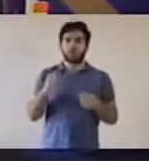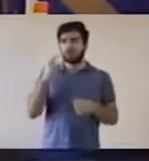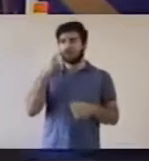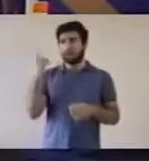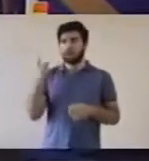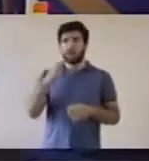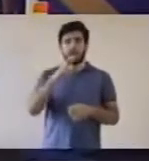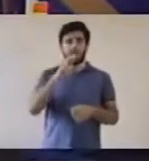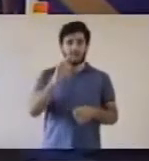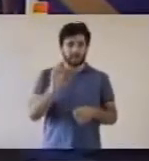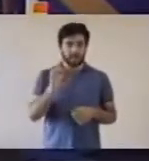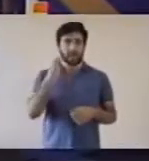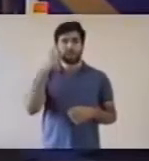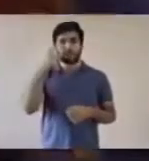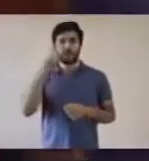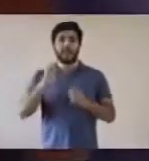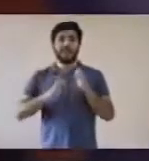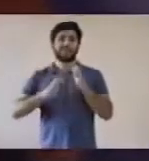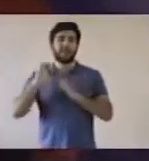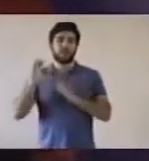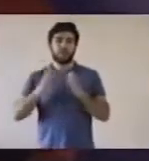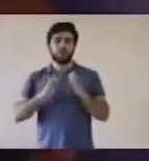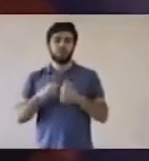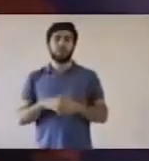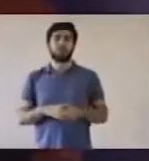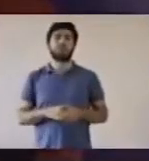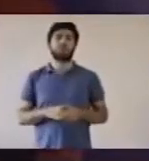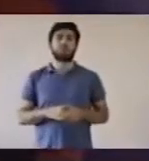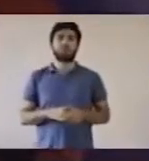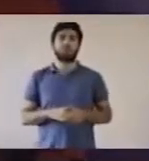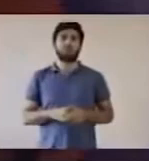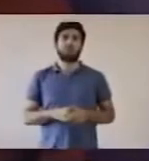la partícula re a evaluar y cargar,